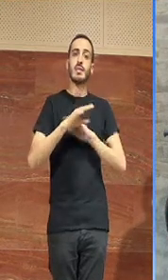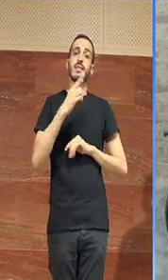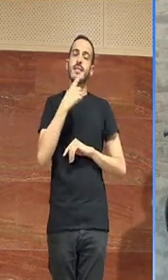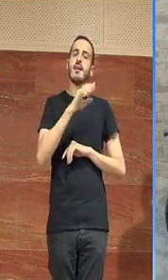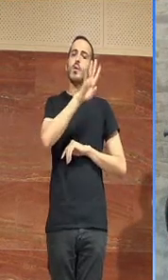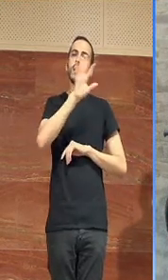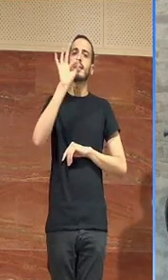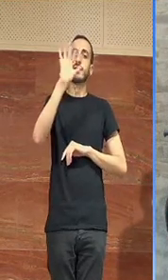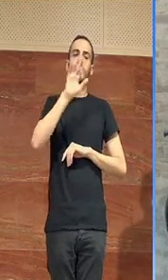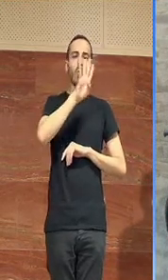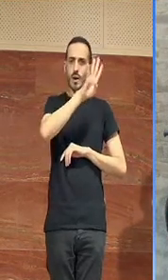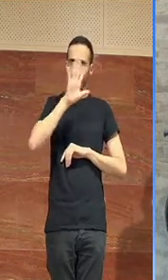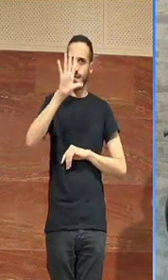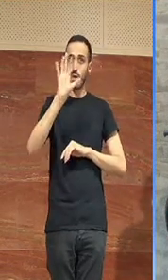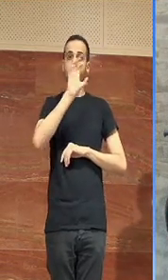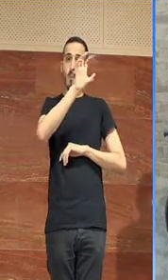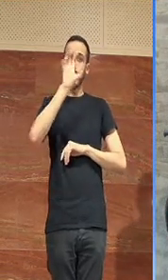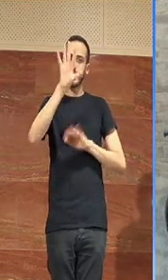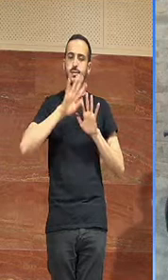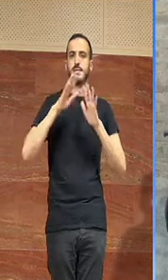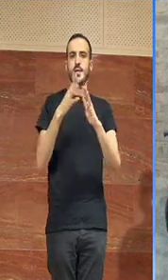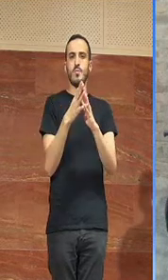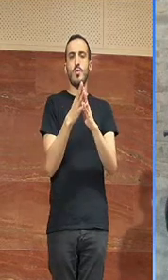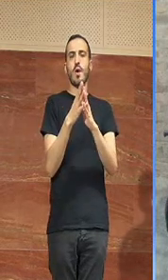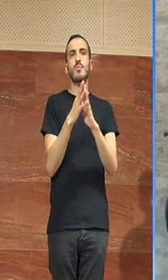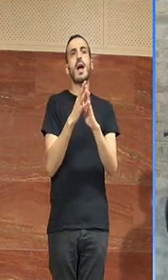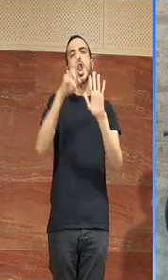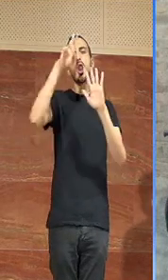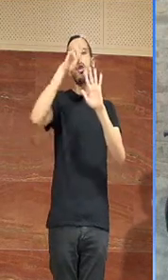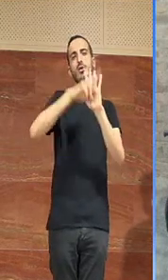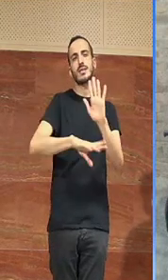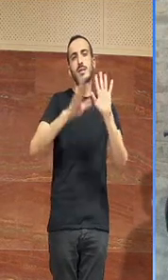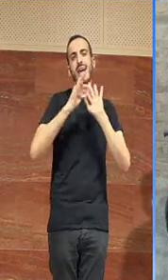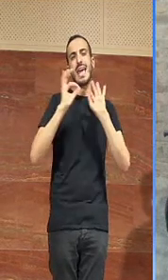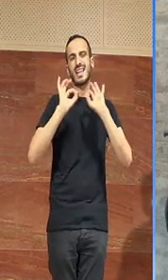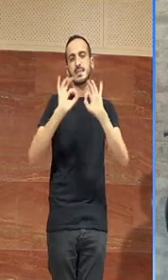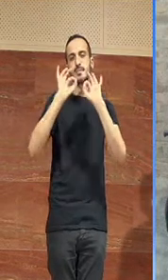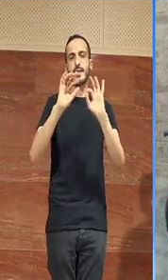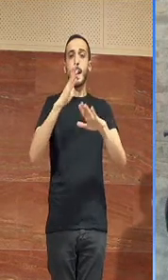del mundo cuentan con algún tipo de normativa o legislación en esa materia.